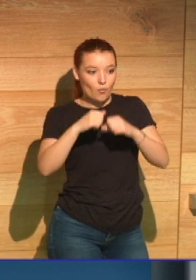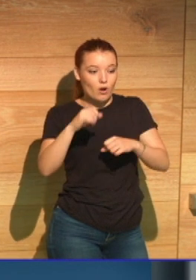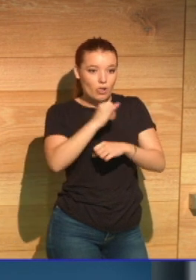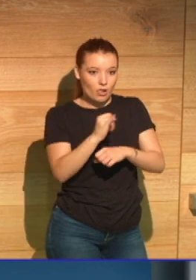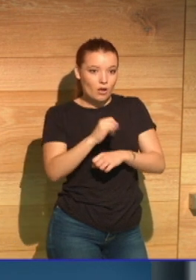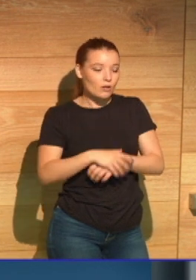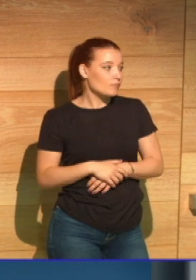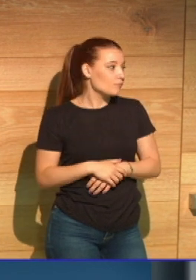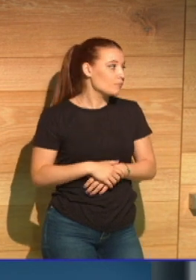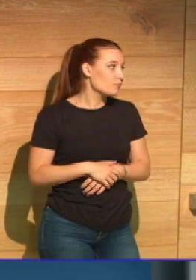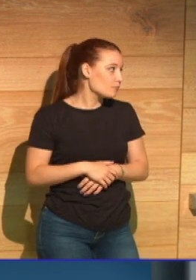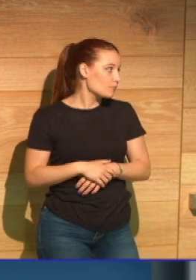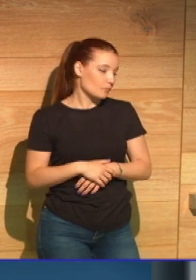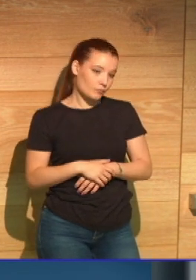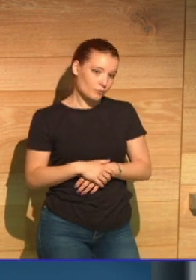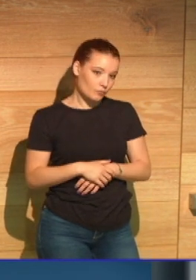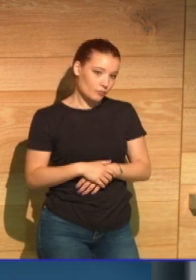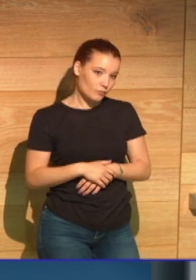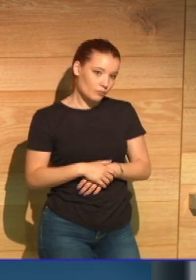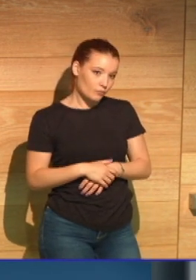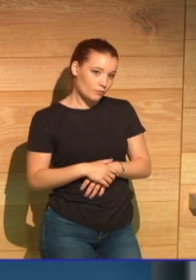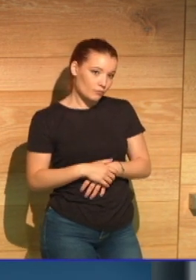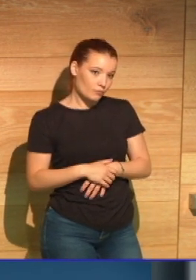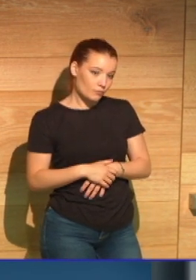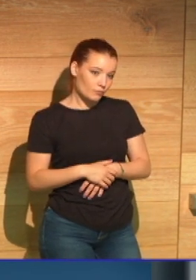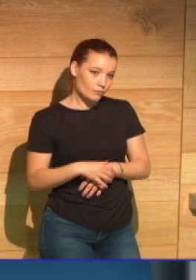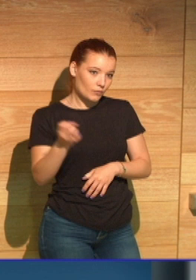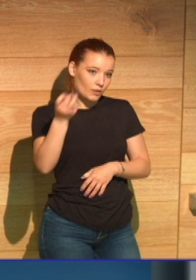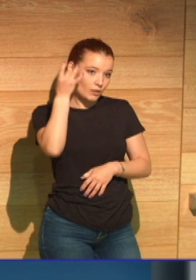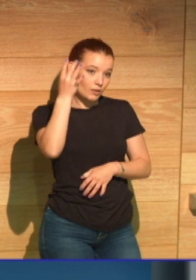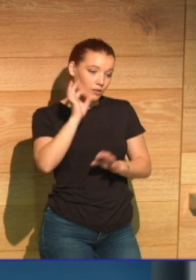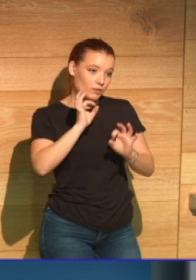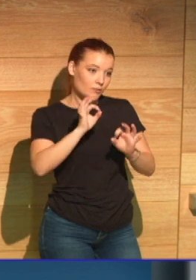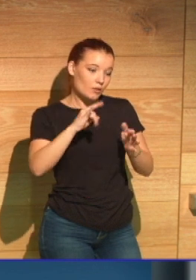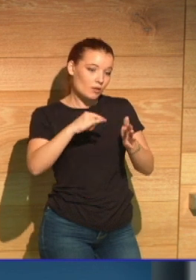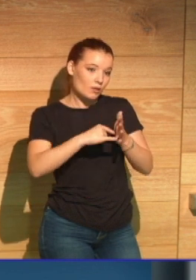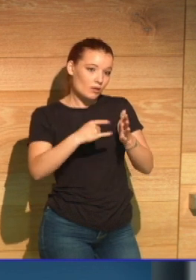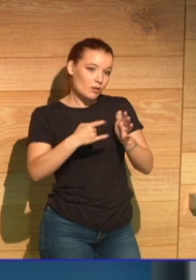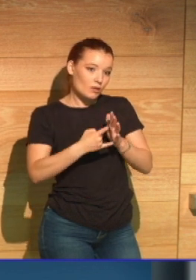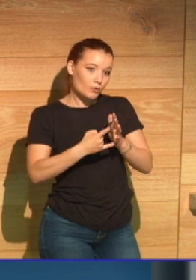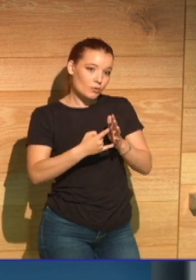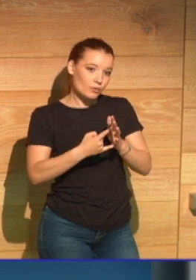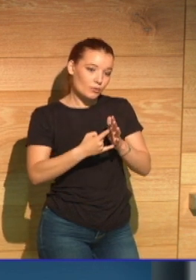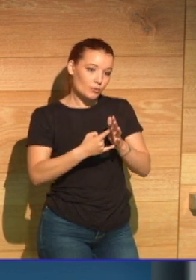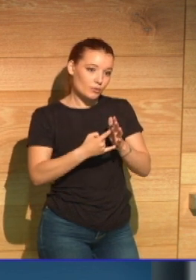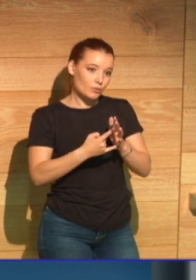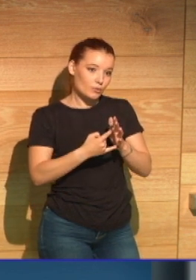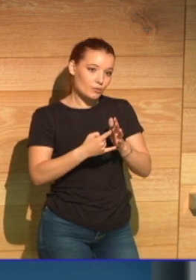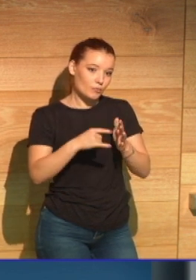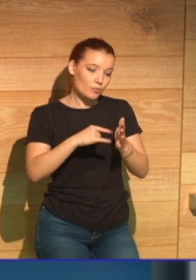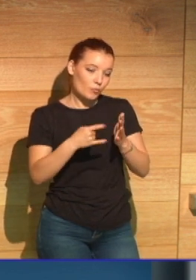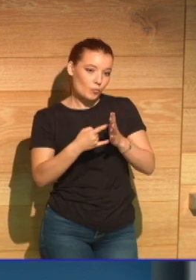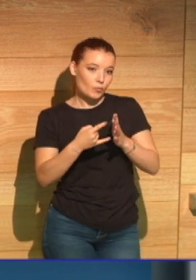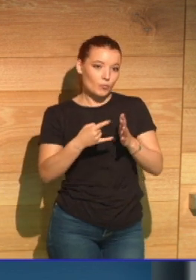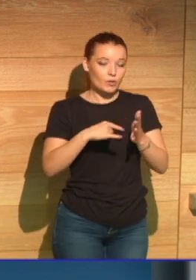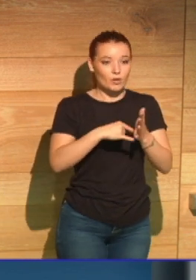estos temas. Y esa es la misma idea que tiene Michael O'Gorman en este proyecto de investigación que hizo con el MIT sobre el futuro de los museos de ciencia, el